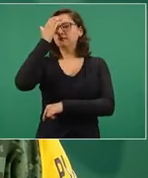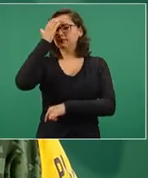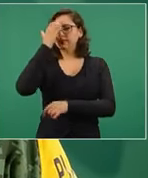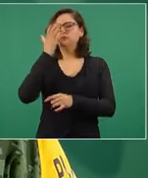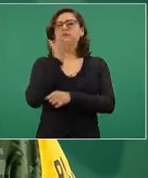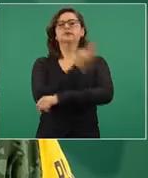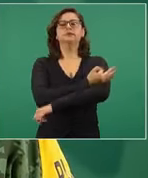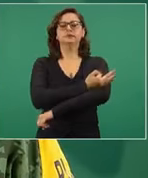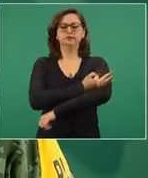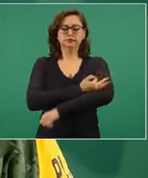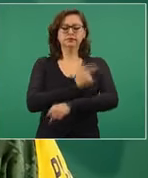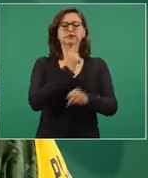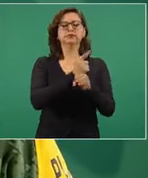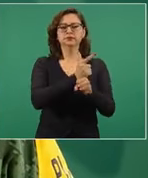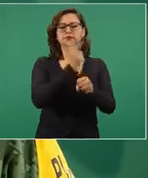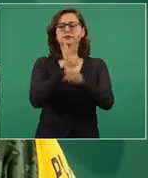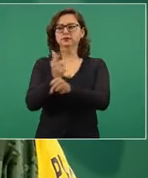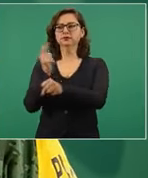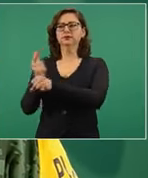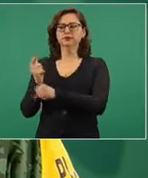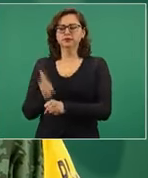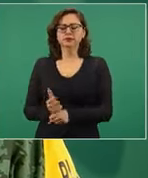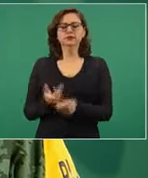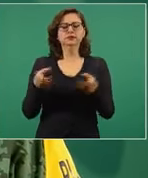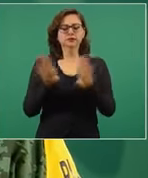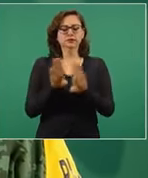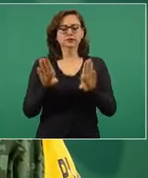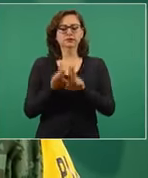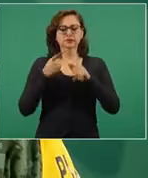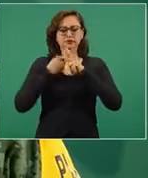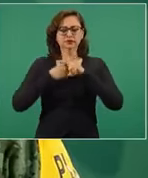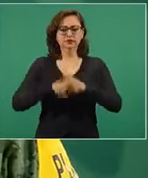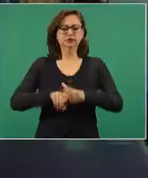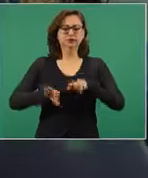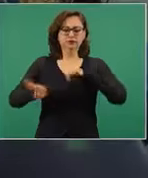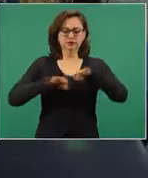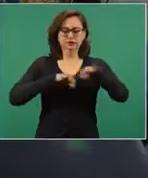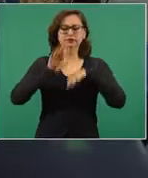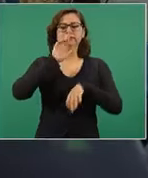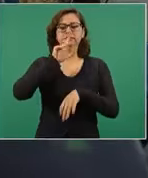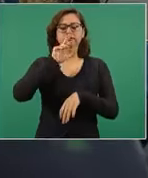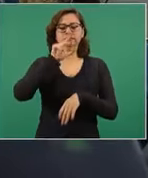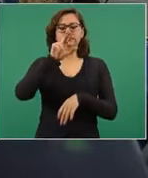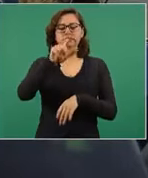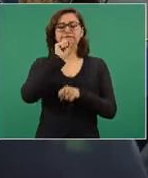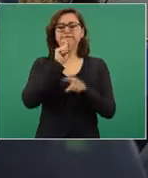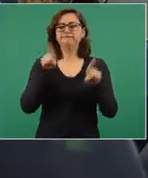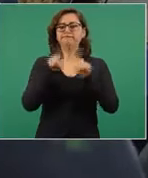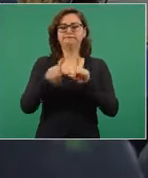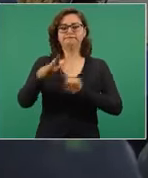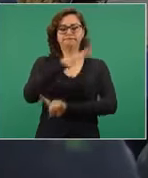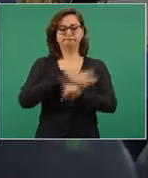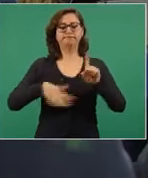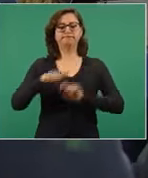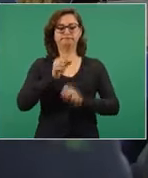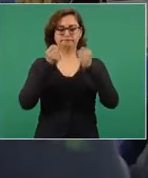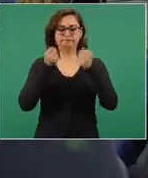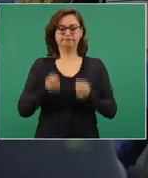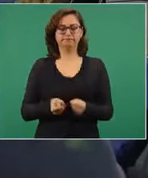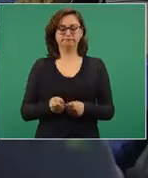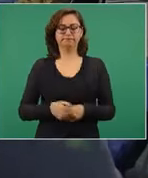cumplir de mejor manera esta función y generar con ello condiciones de seguridad hacia la